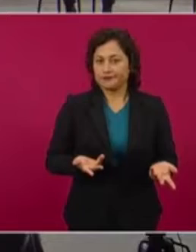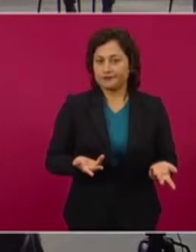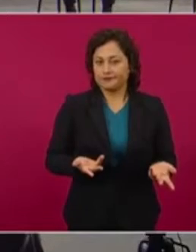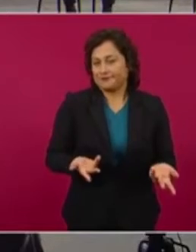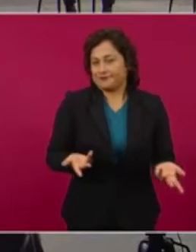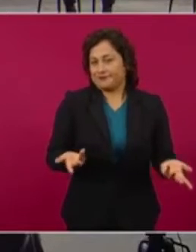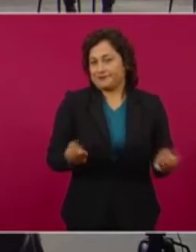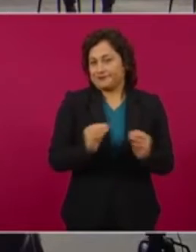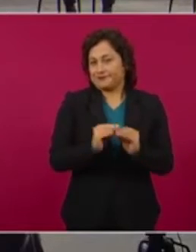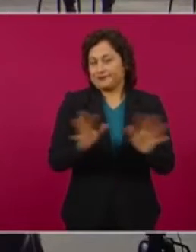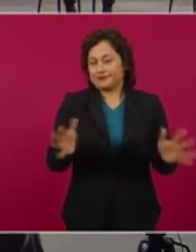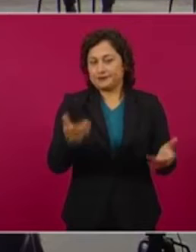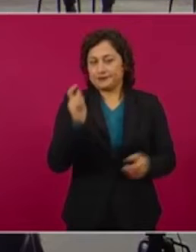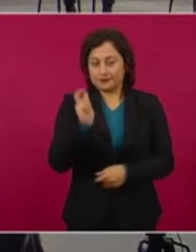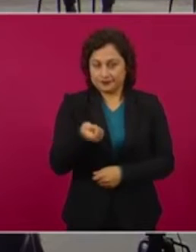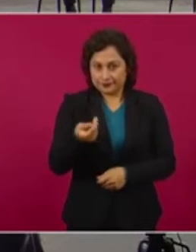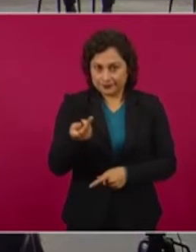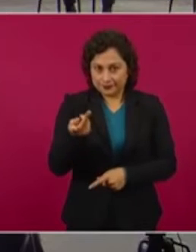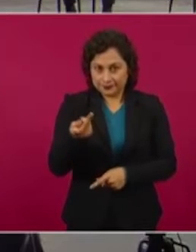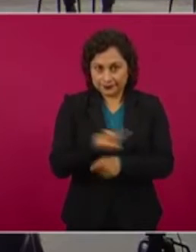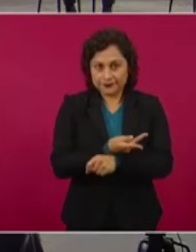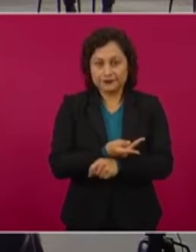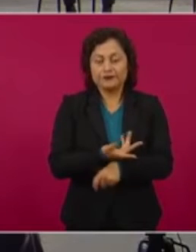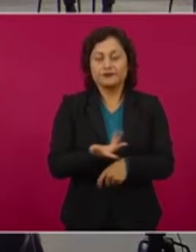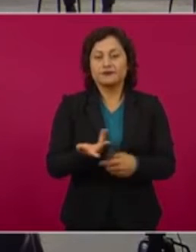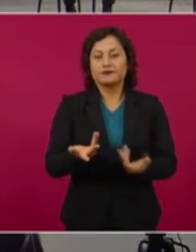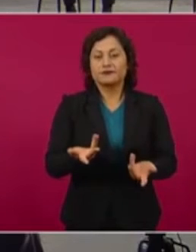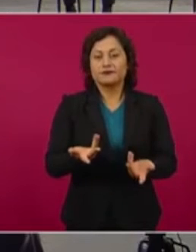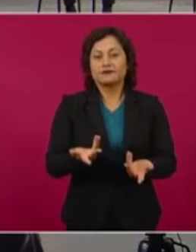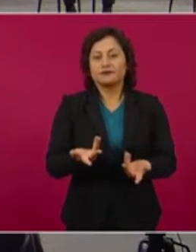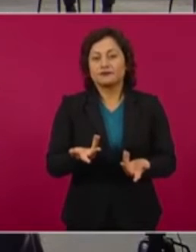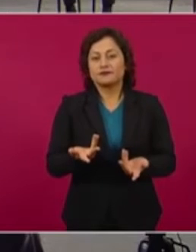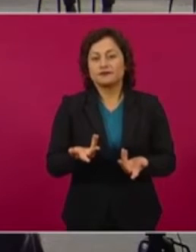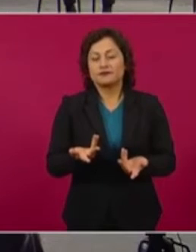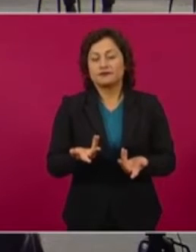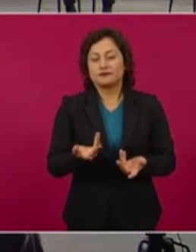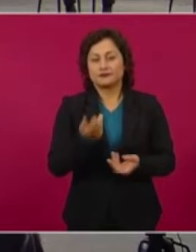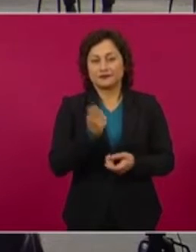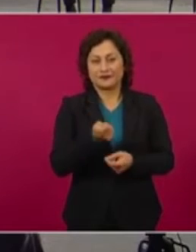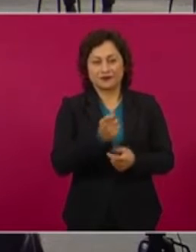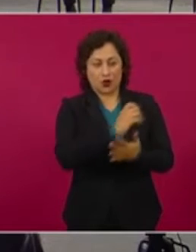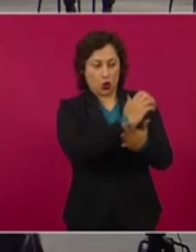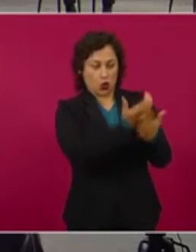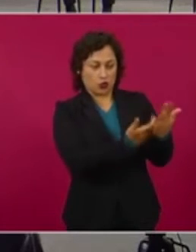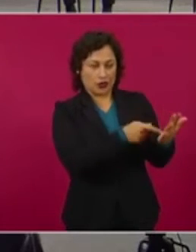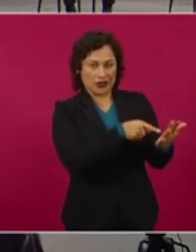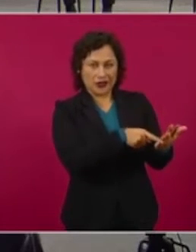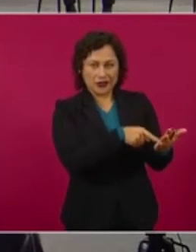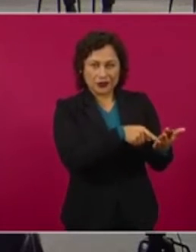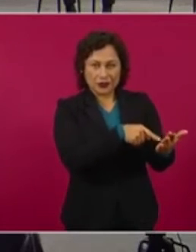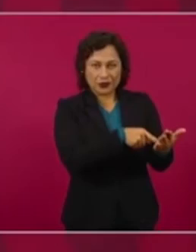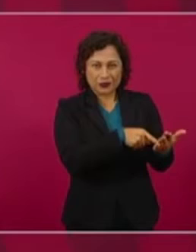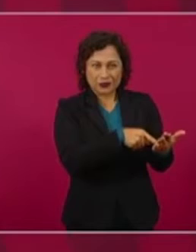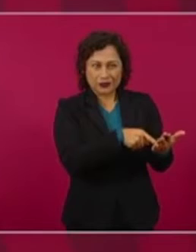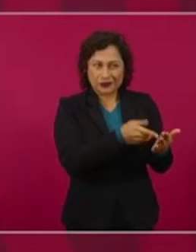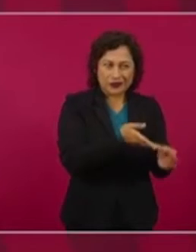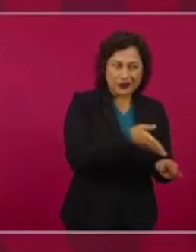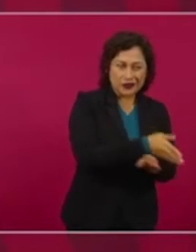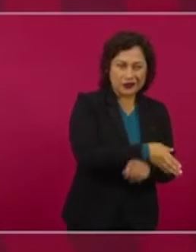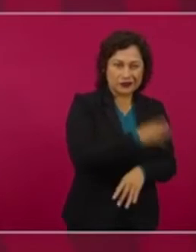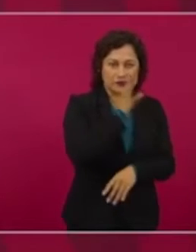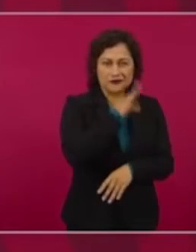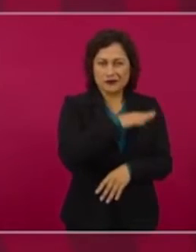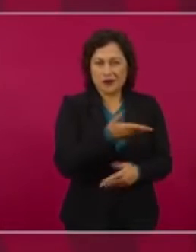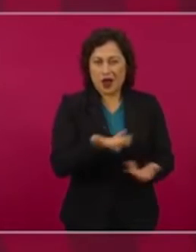van a saber que no se puede realizar esos contratos porque no